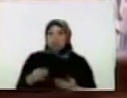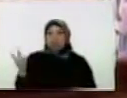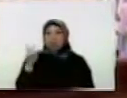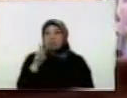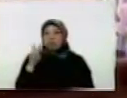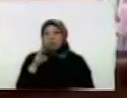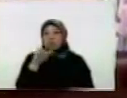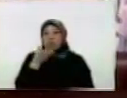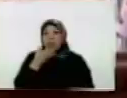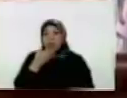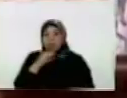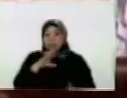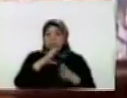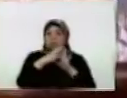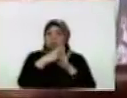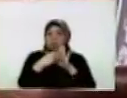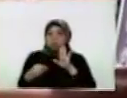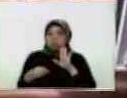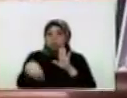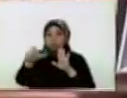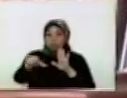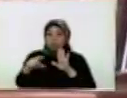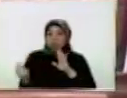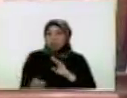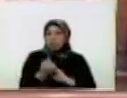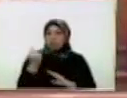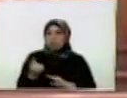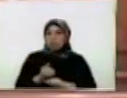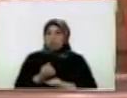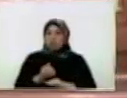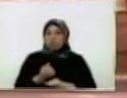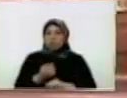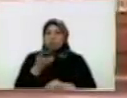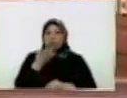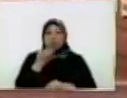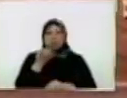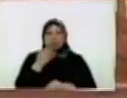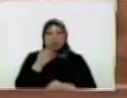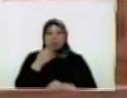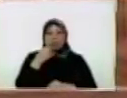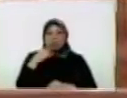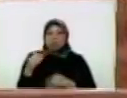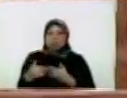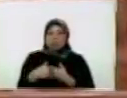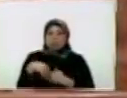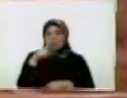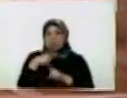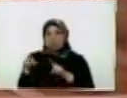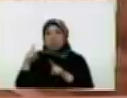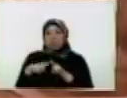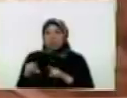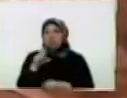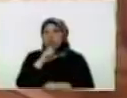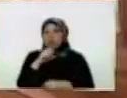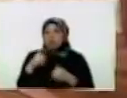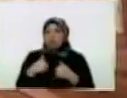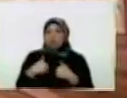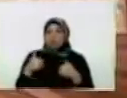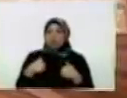pueblos del mundo. No solamente un ejemplo, sino que estamos siendo epicentro de definición